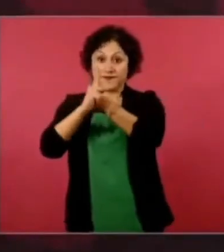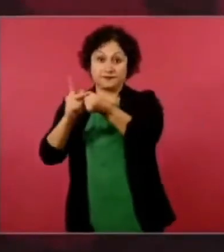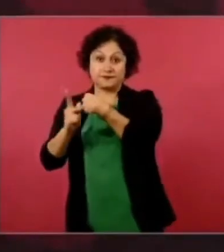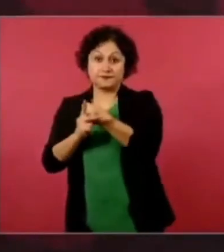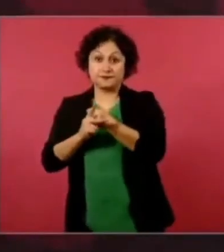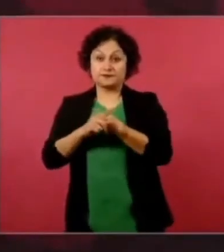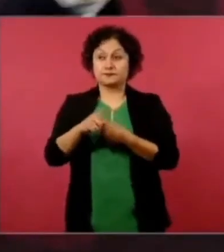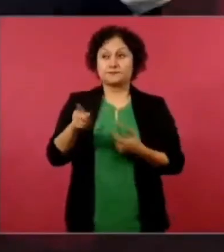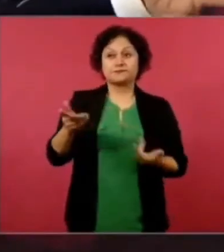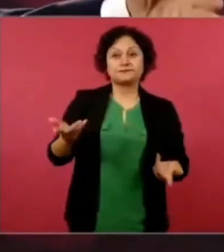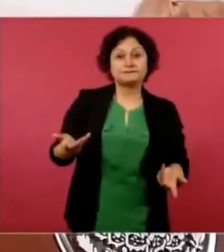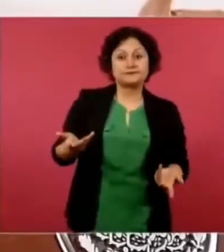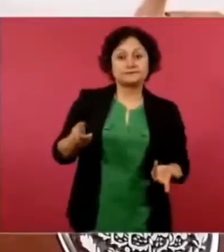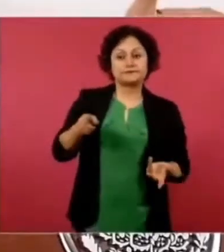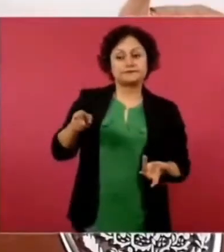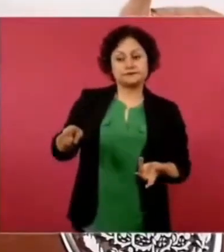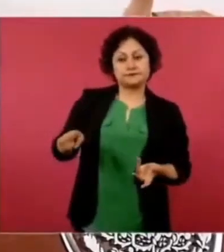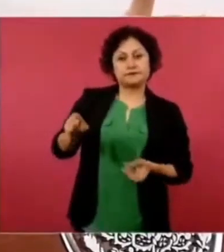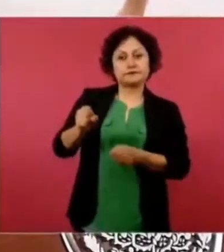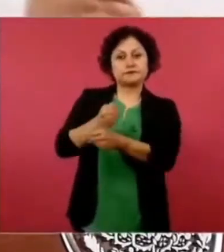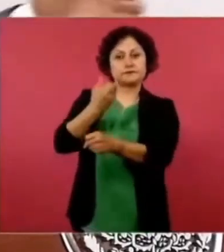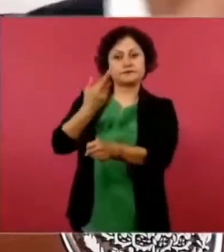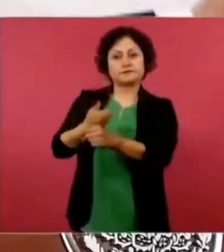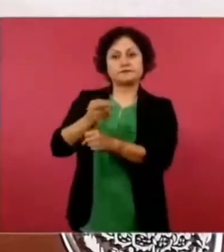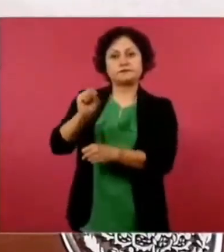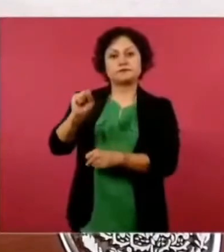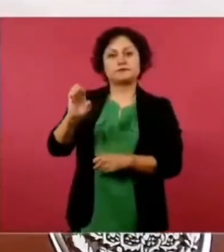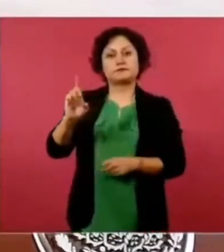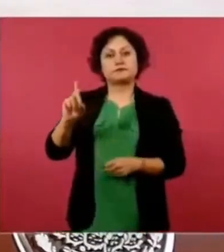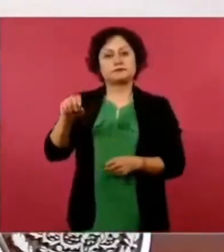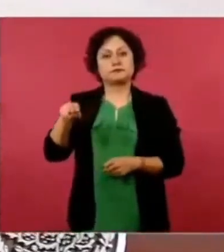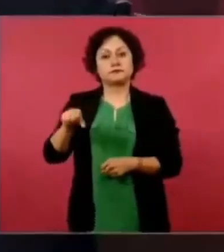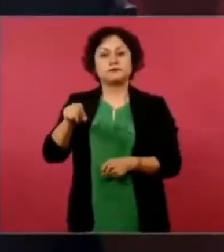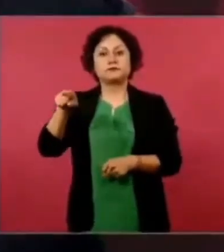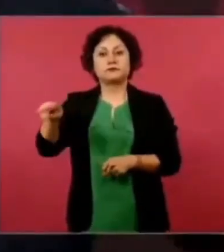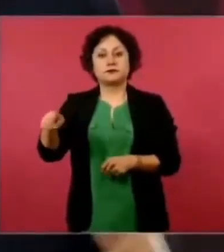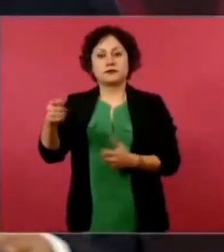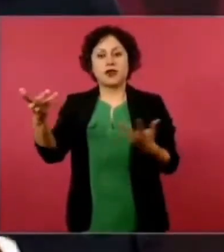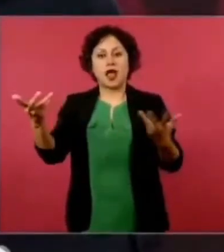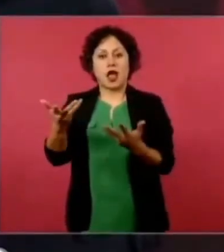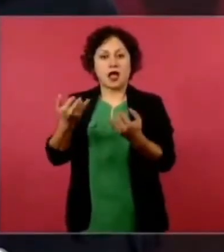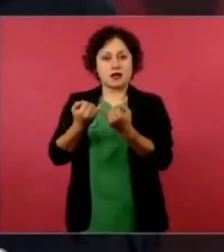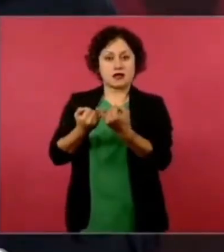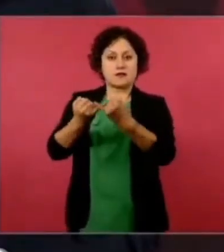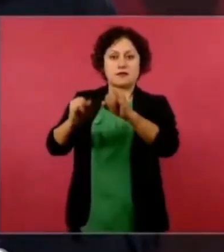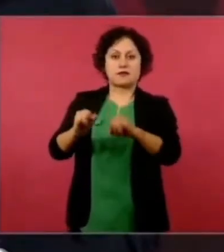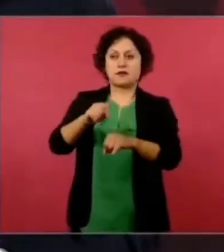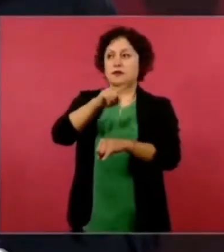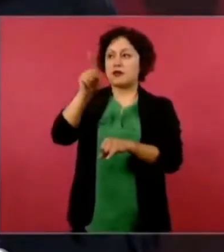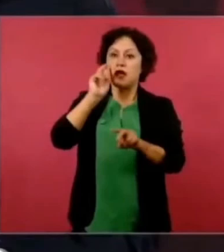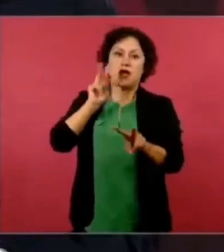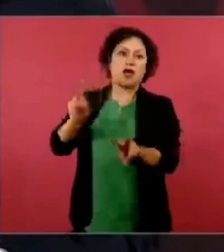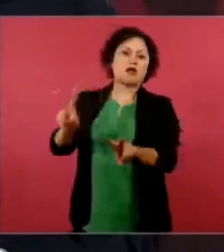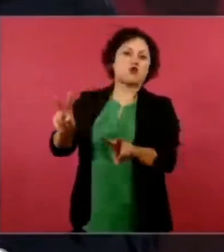que la Secretaría de la Defensa actúe de manera independiente.